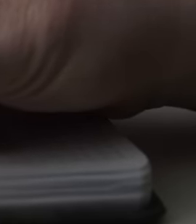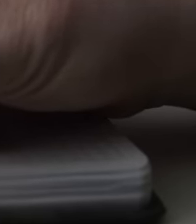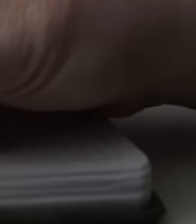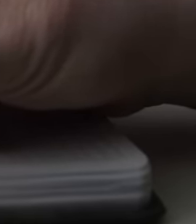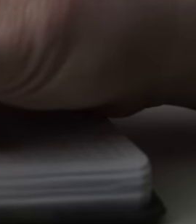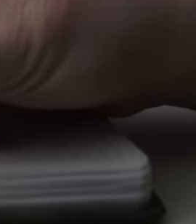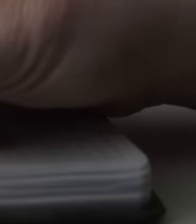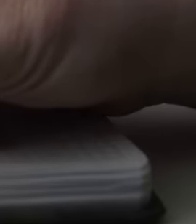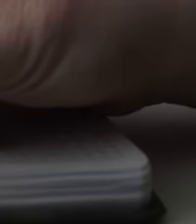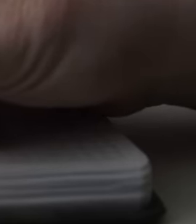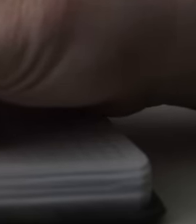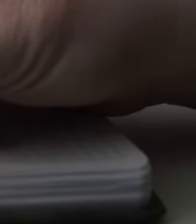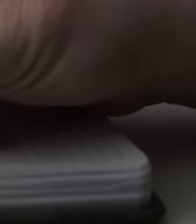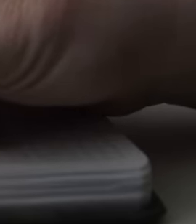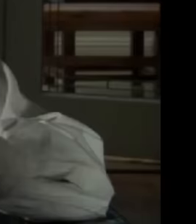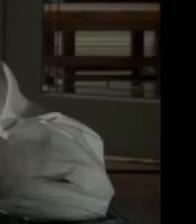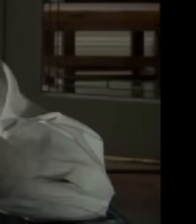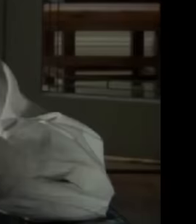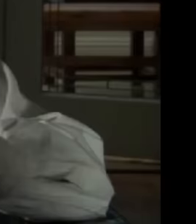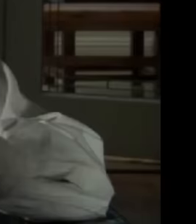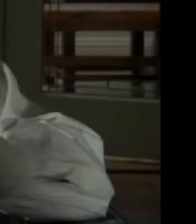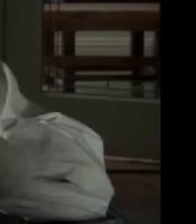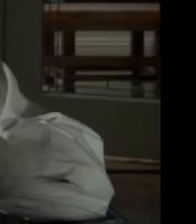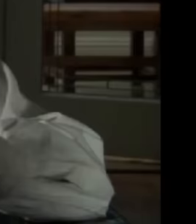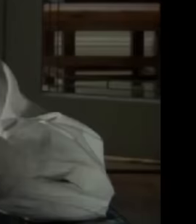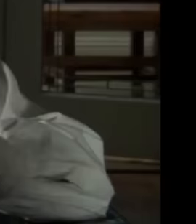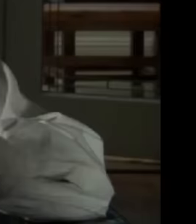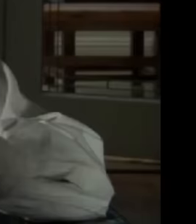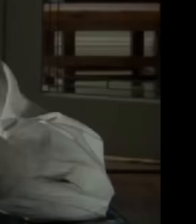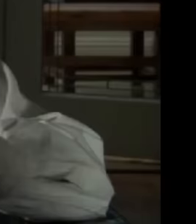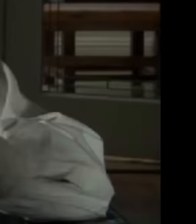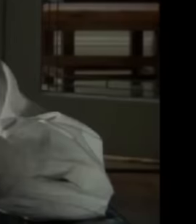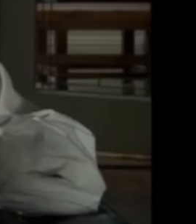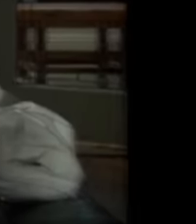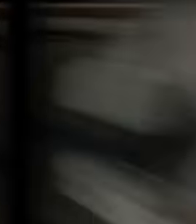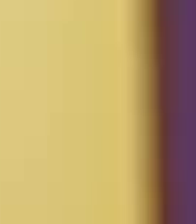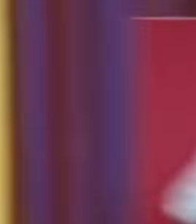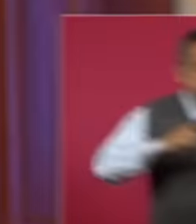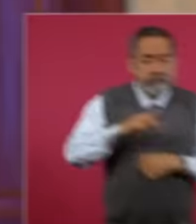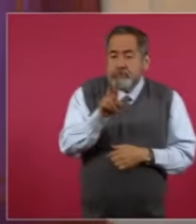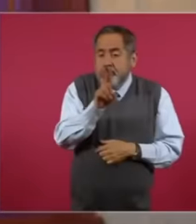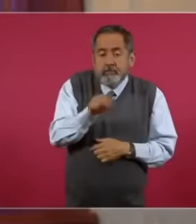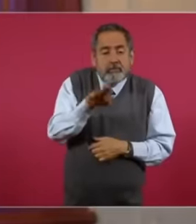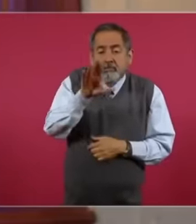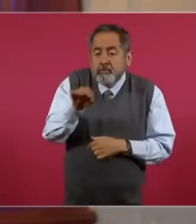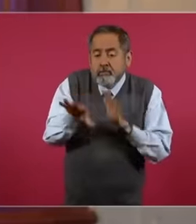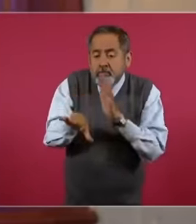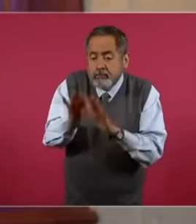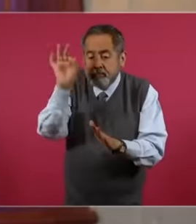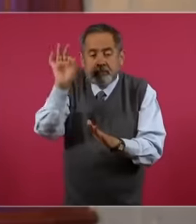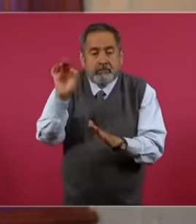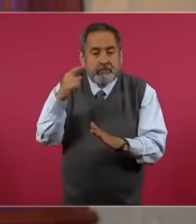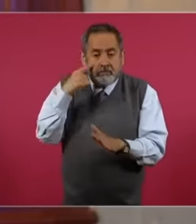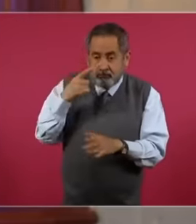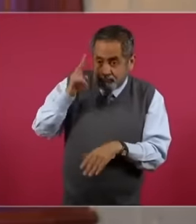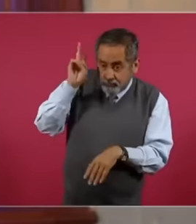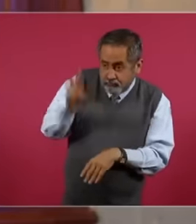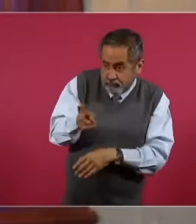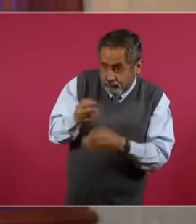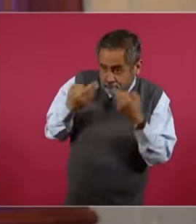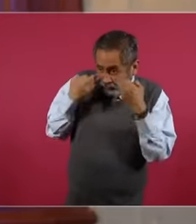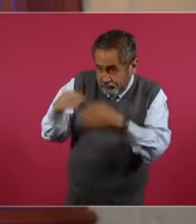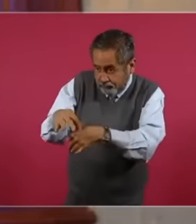tenor, Tim Golden envió una carta al vocero de la Presidencia de México solicitando datos para enriquecer